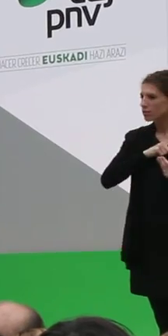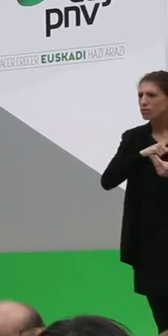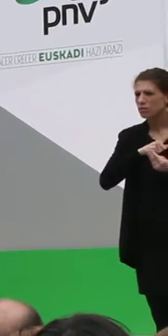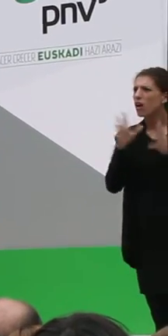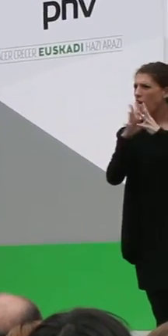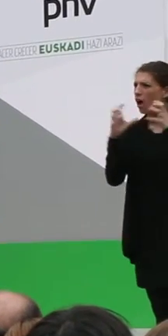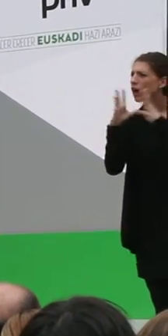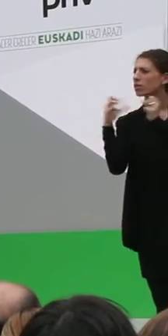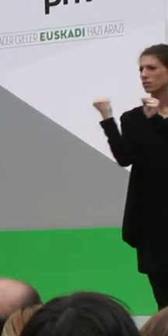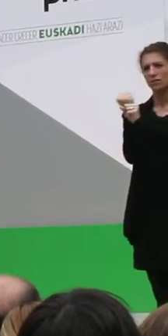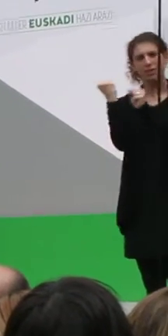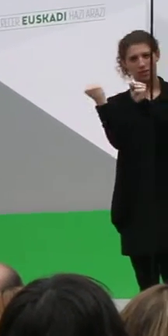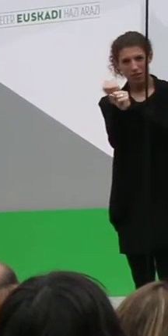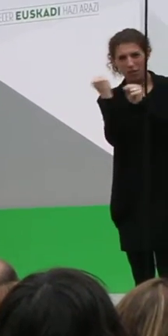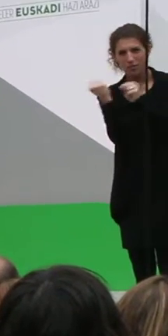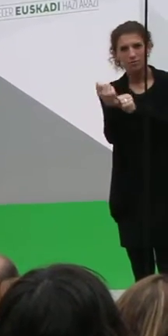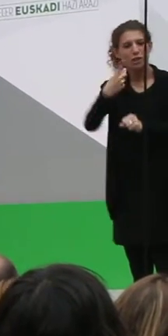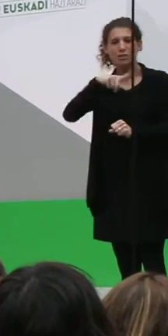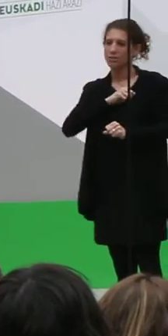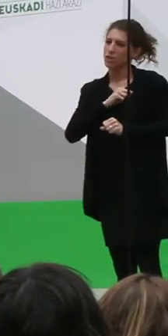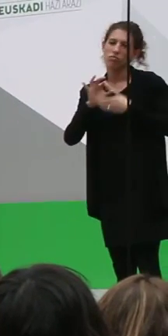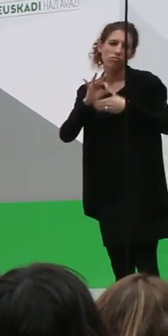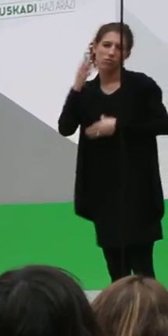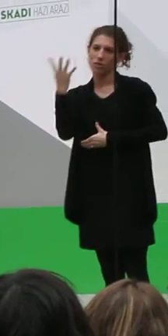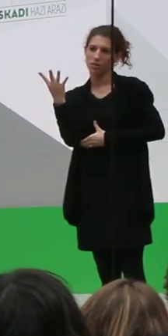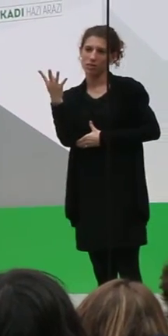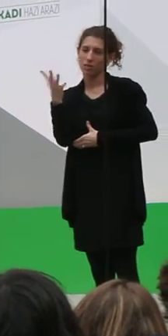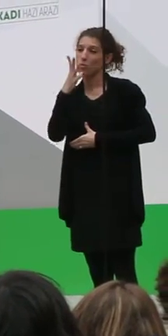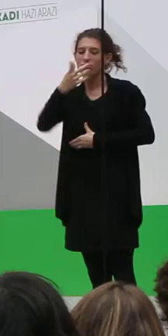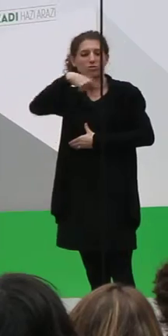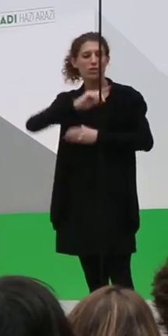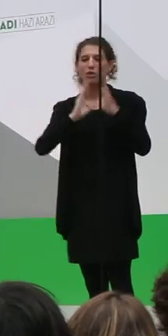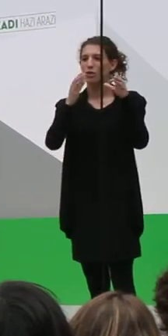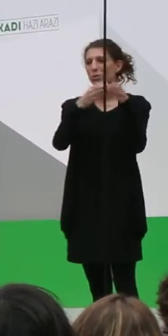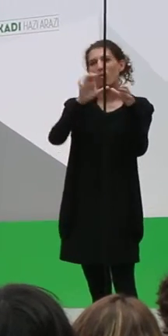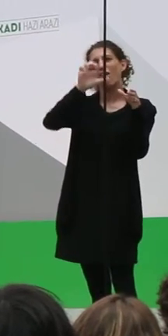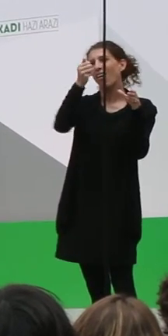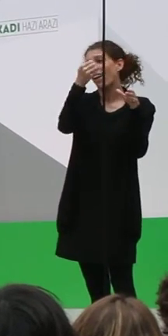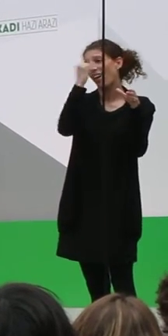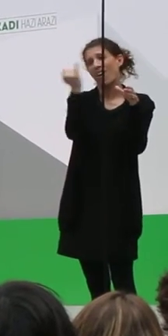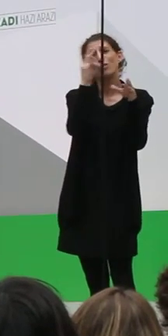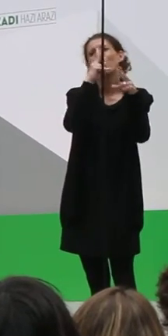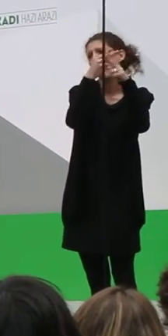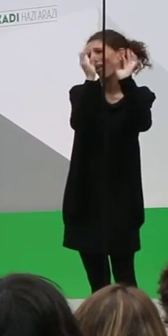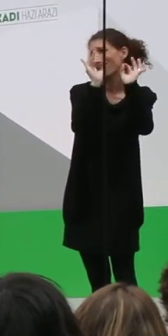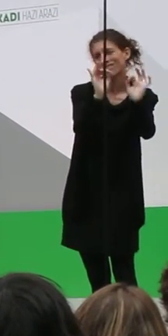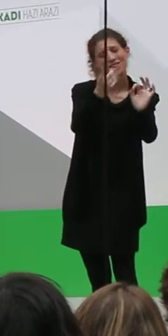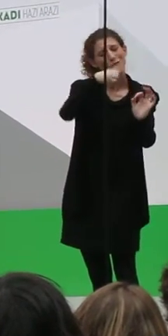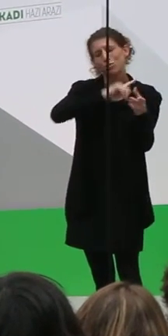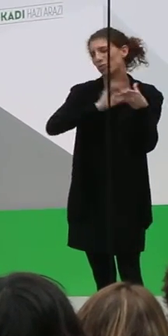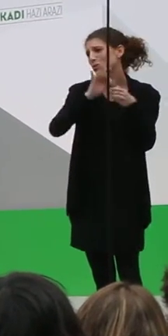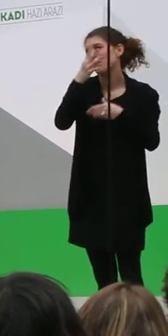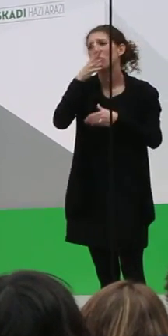eta altxor bat du. Eusko Alderdi Jeltzalea du izena, altxor horrek. Bat